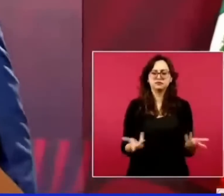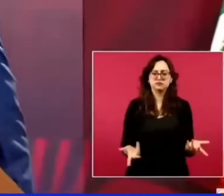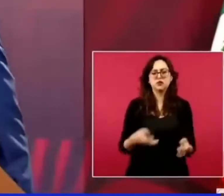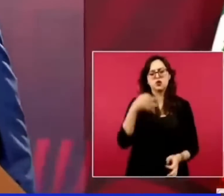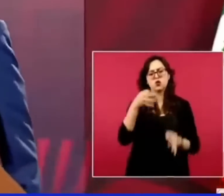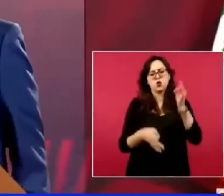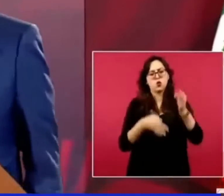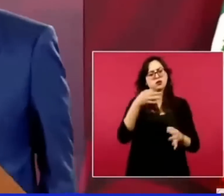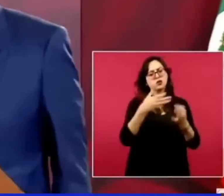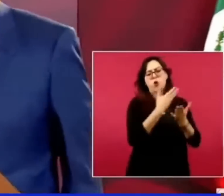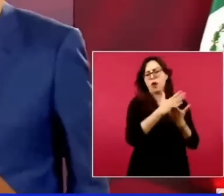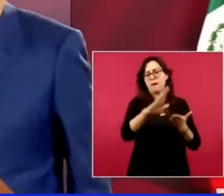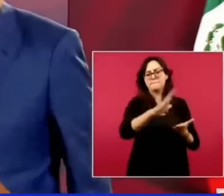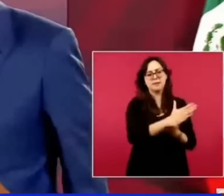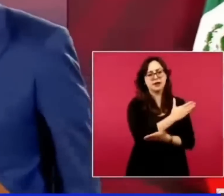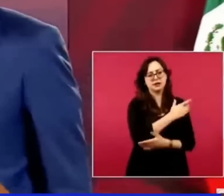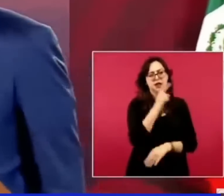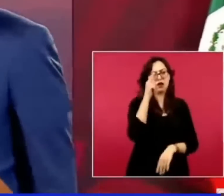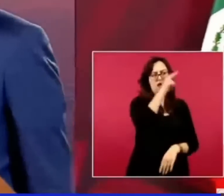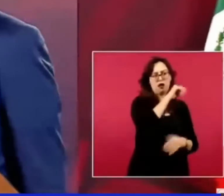diferentes, pero